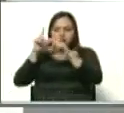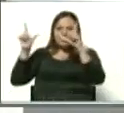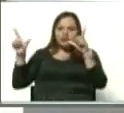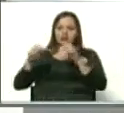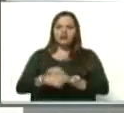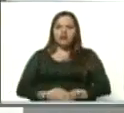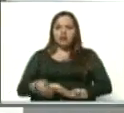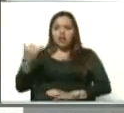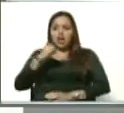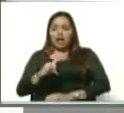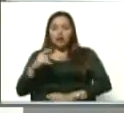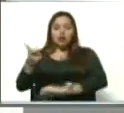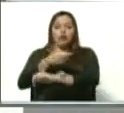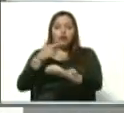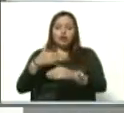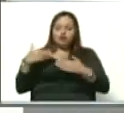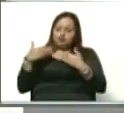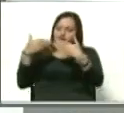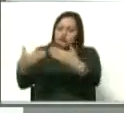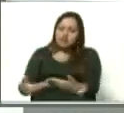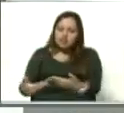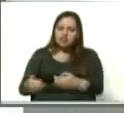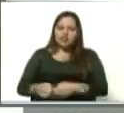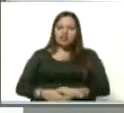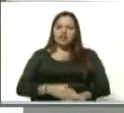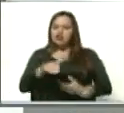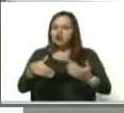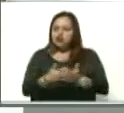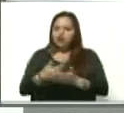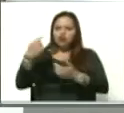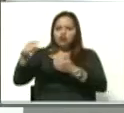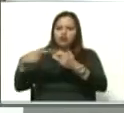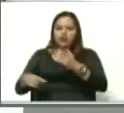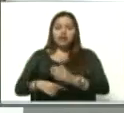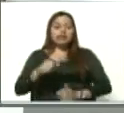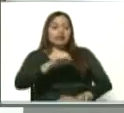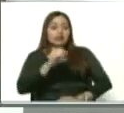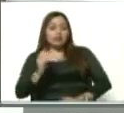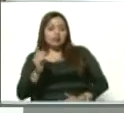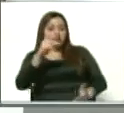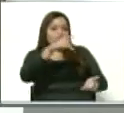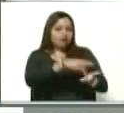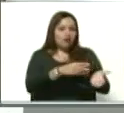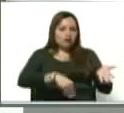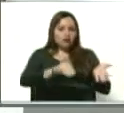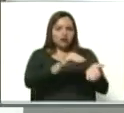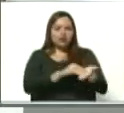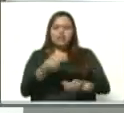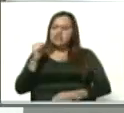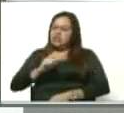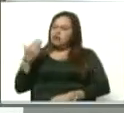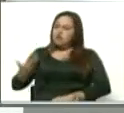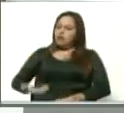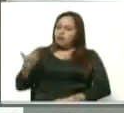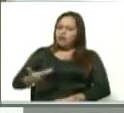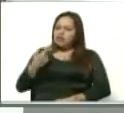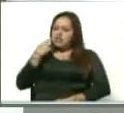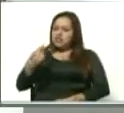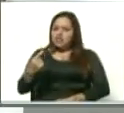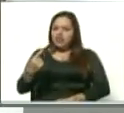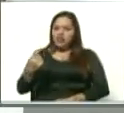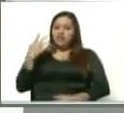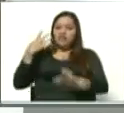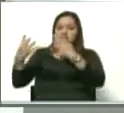Y están llegando gobiernos progresistas en todas las latitudes de nuestra Latinoamérica. Sí, muy importante decir también que este festival es en honor a